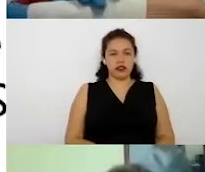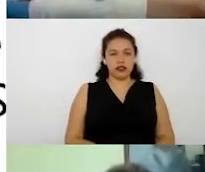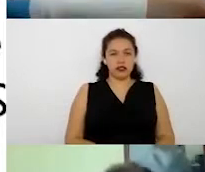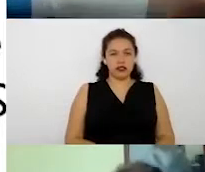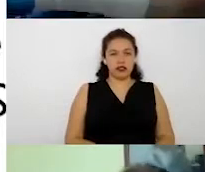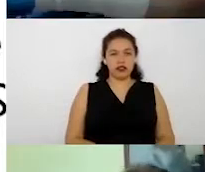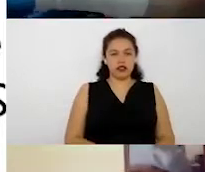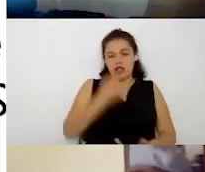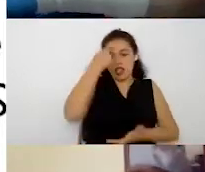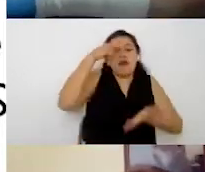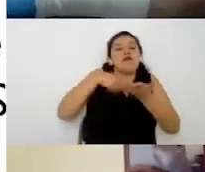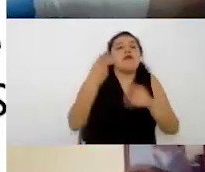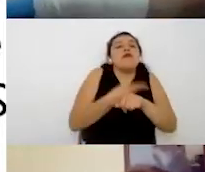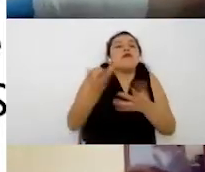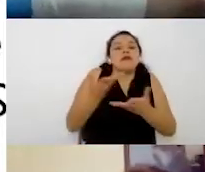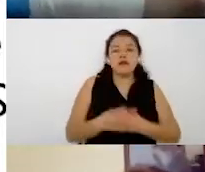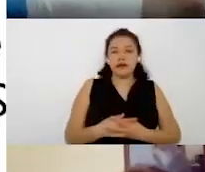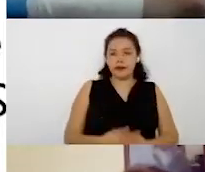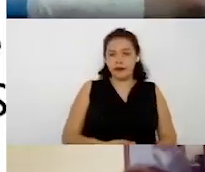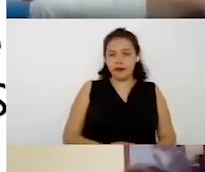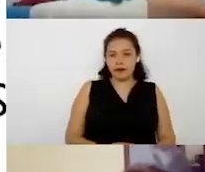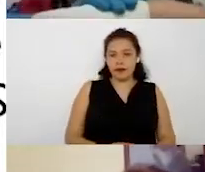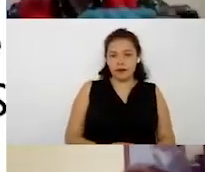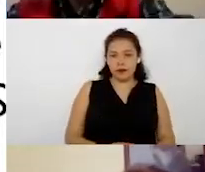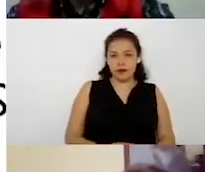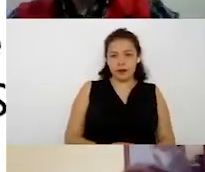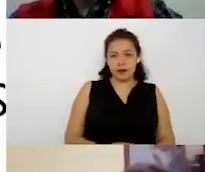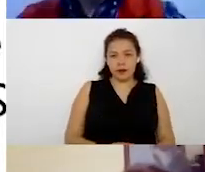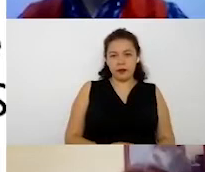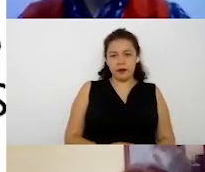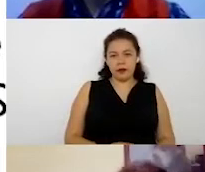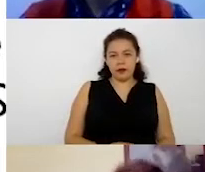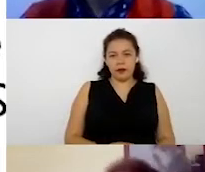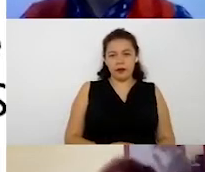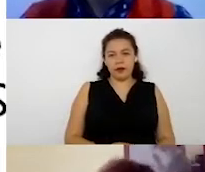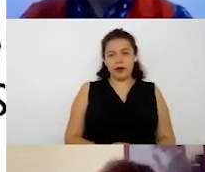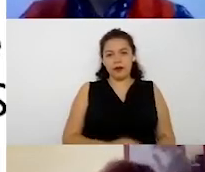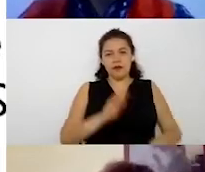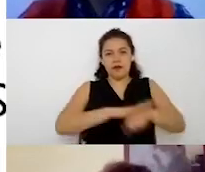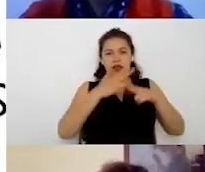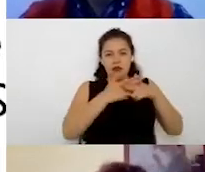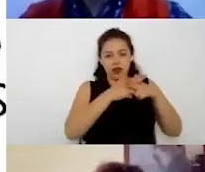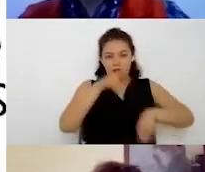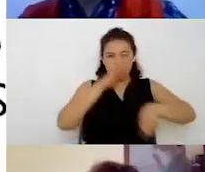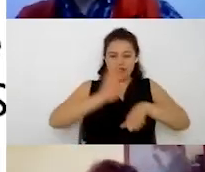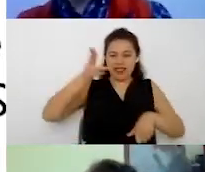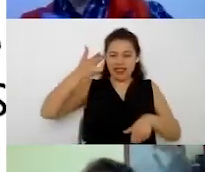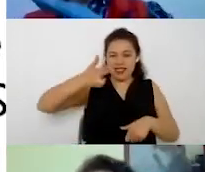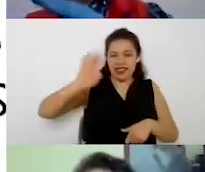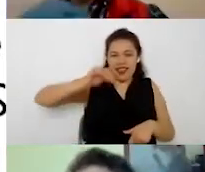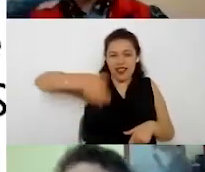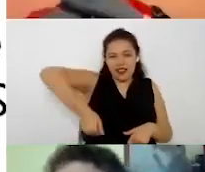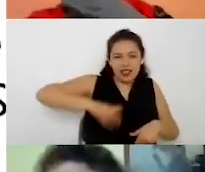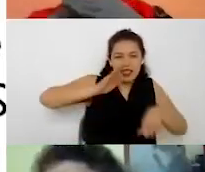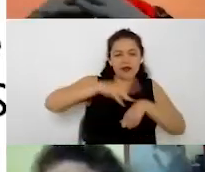¿Qué creen que pase ahí? Pues se va a deteriorar más, se va a lastimar más el hueso. Exactamente, porque yo al